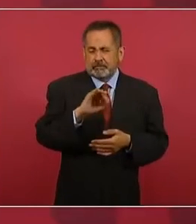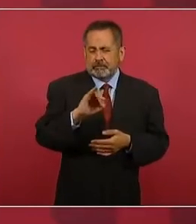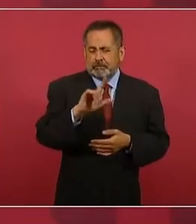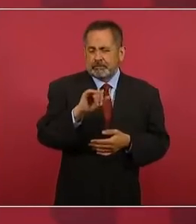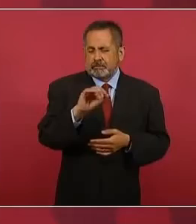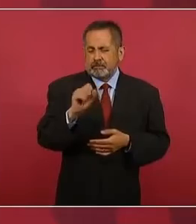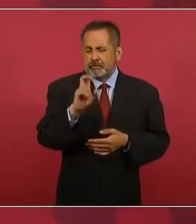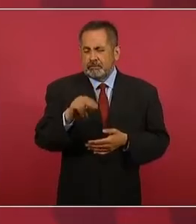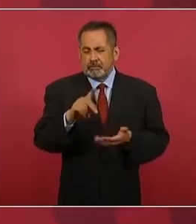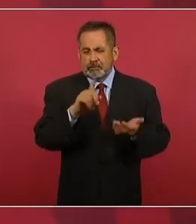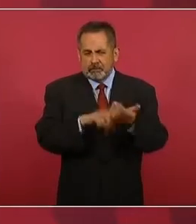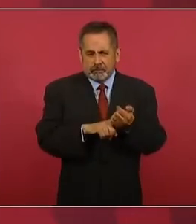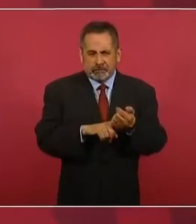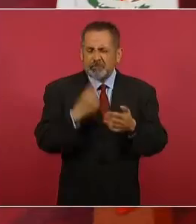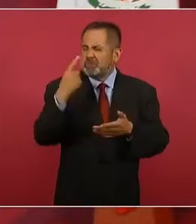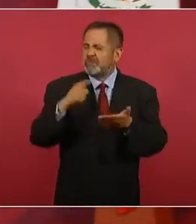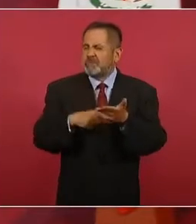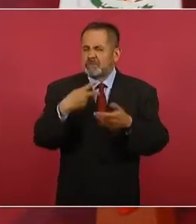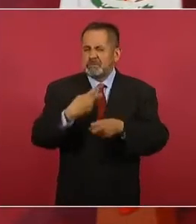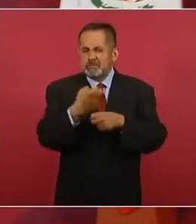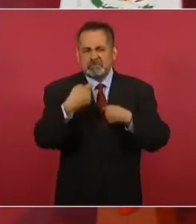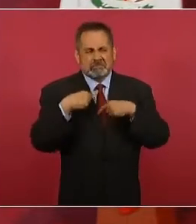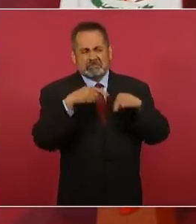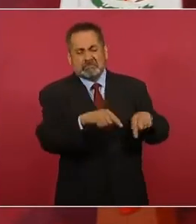que he estado como 2 veces ahí,